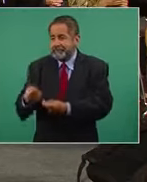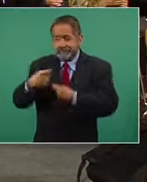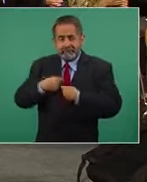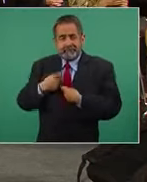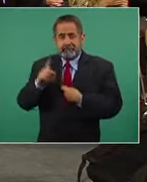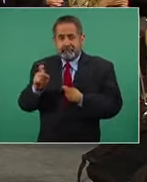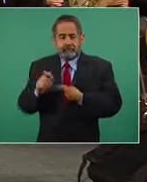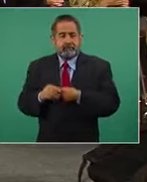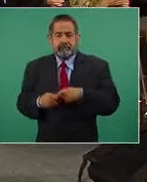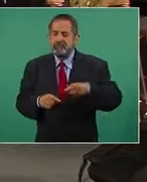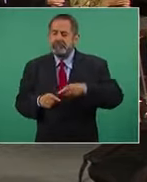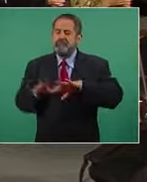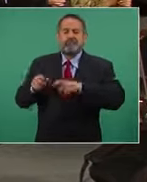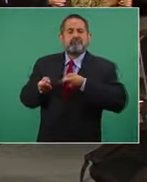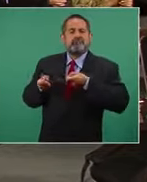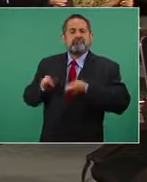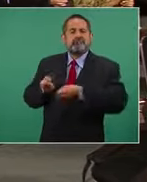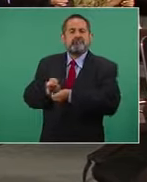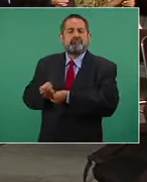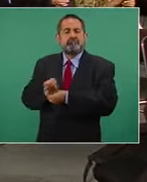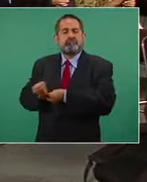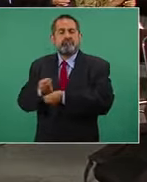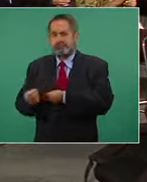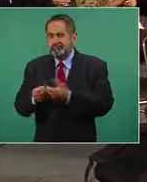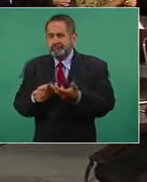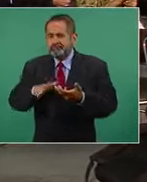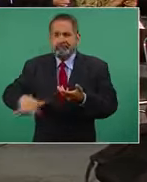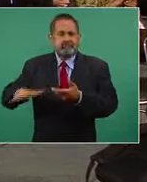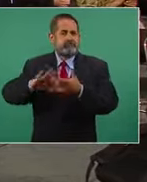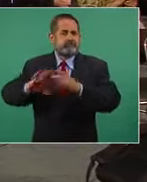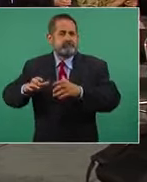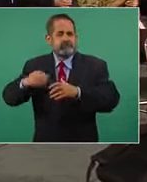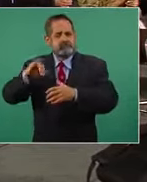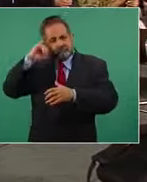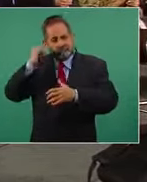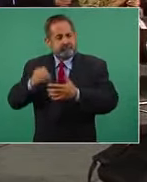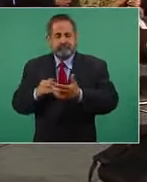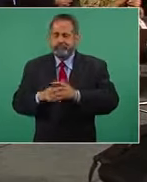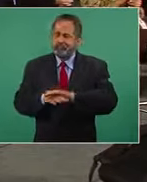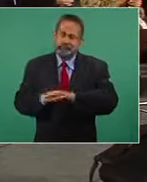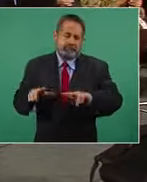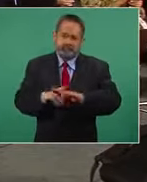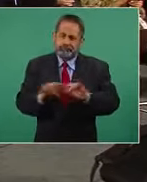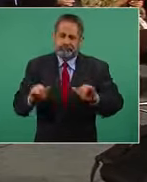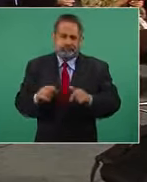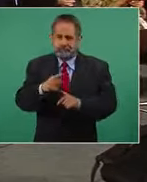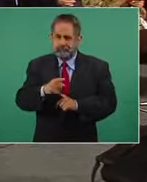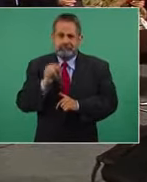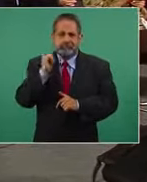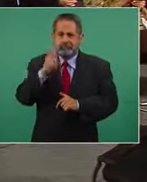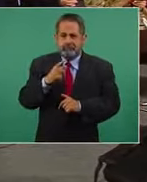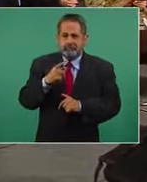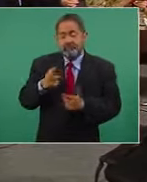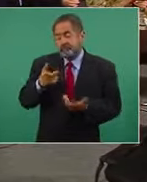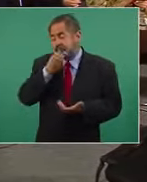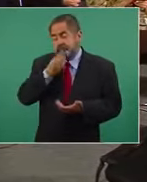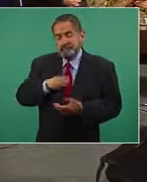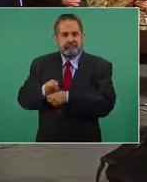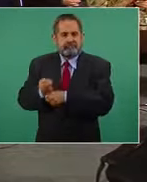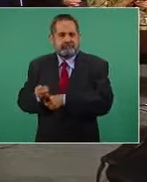usado como rehén para torturar a toda una comunidad indígena bajo ninguna circunstancia o justificación